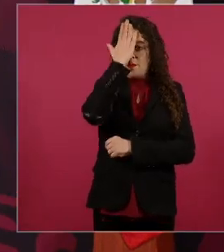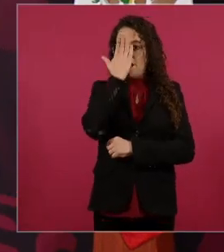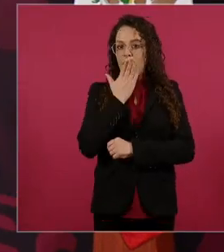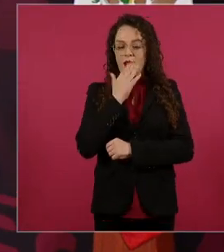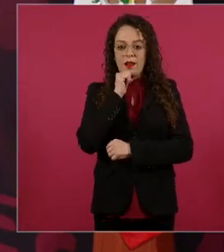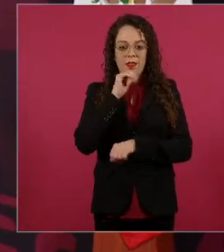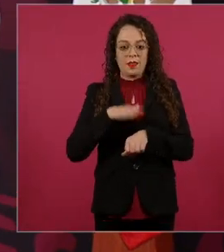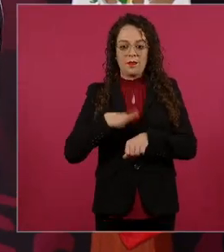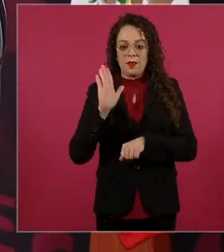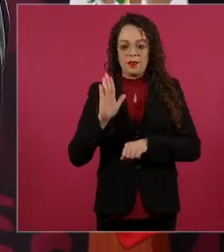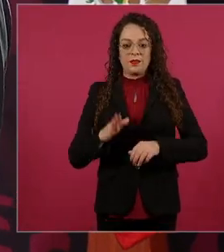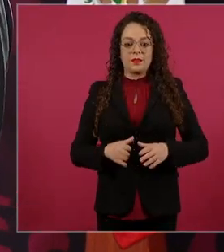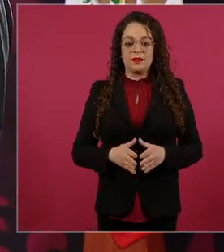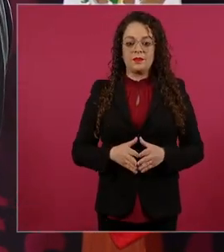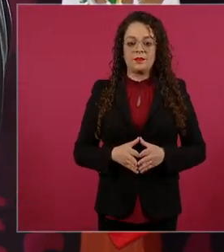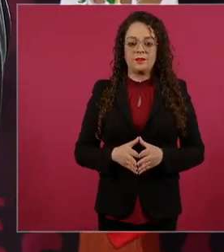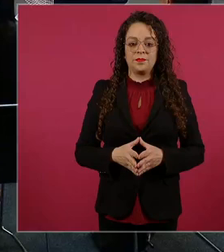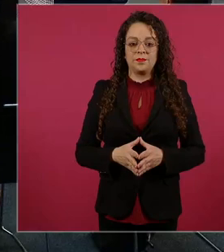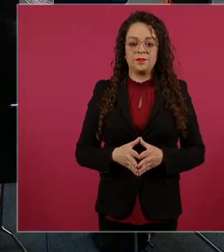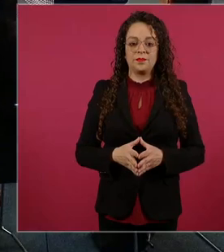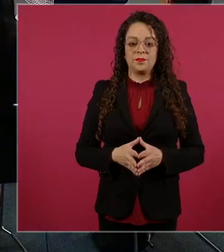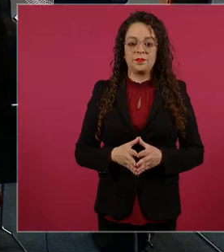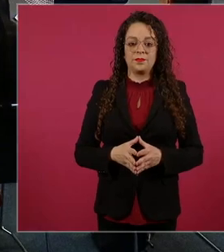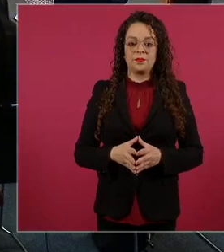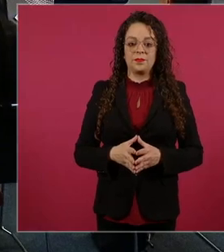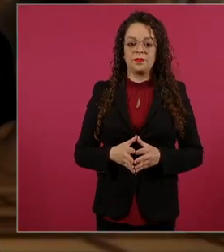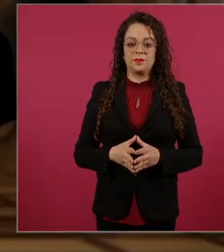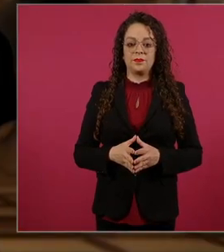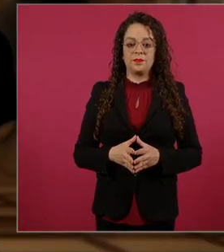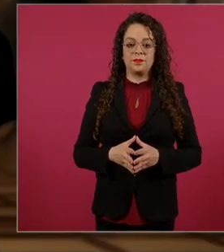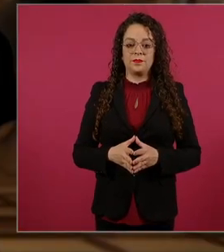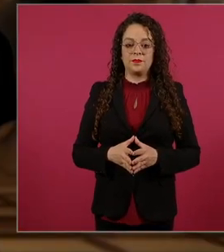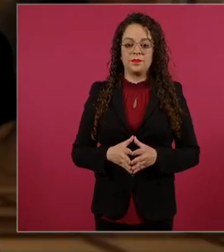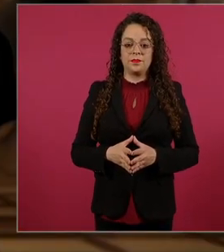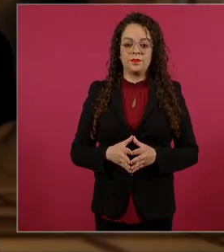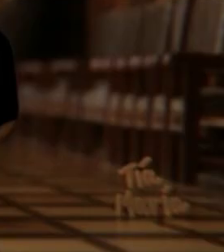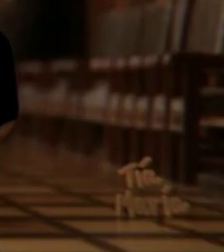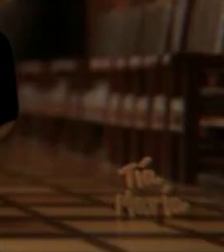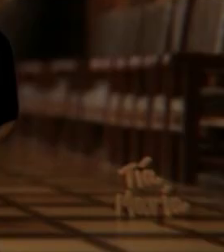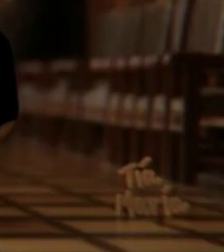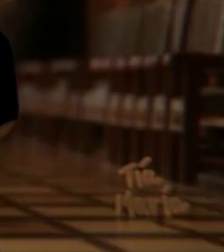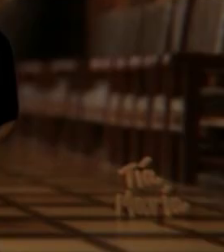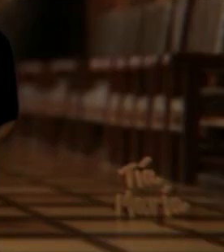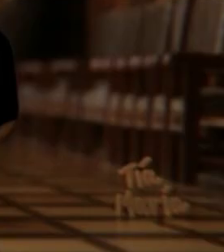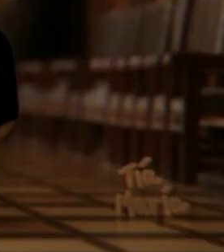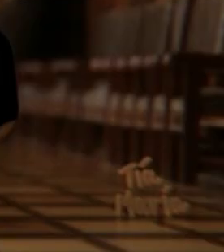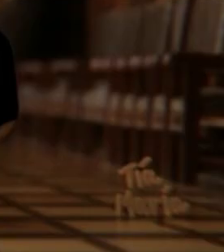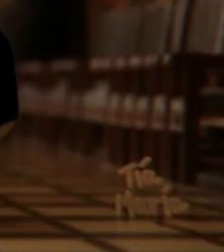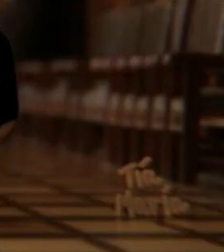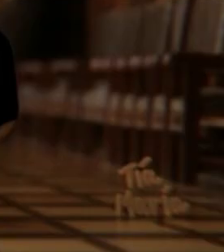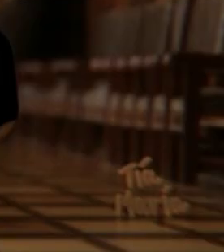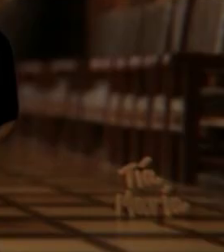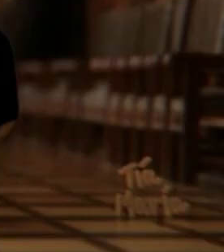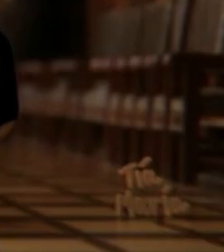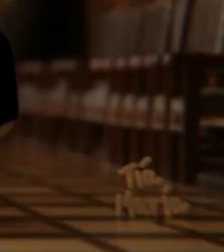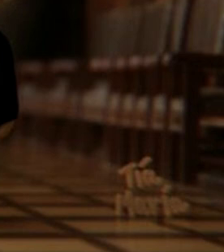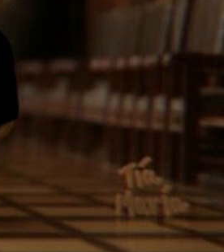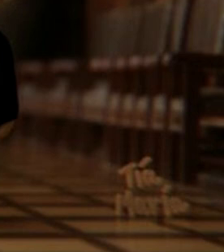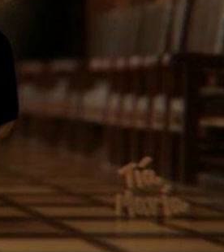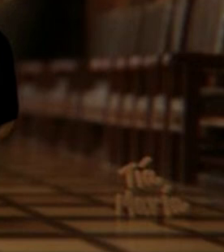Es un estilo, es una foto nada más Ella la publica Ese es su mensaje